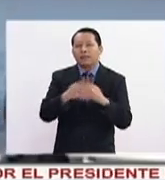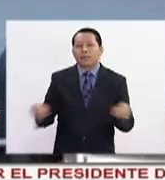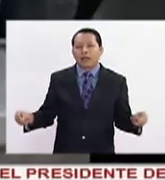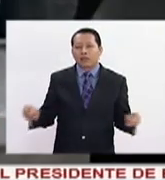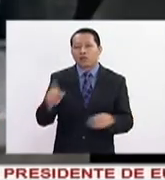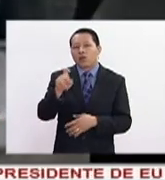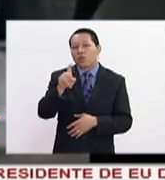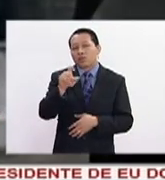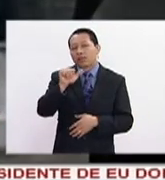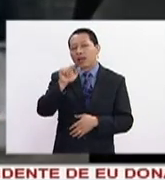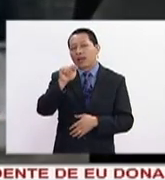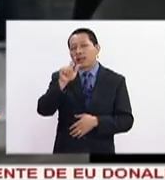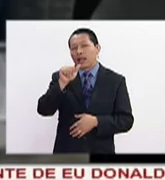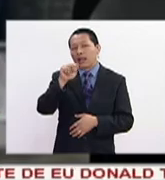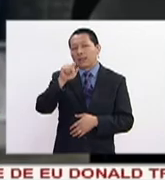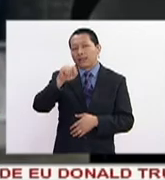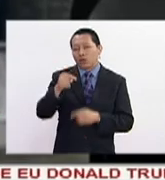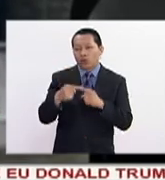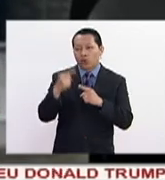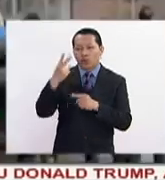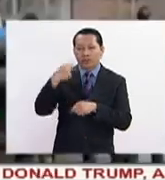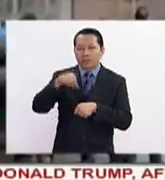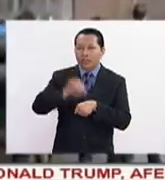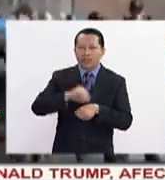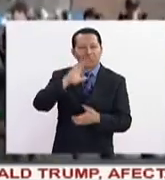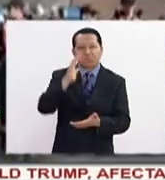en aguas del Atlántico Sur hace dos semanas.